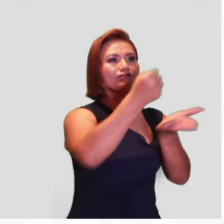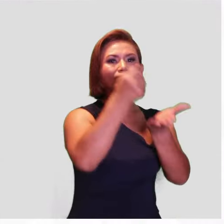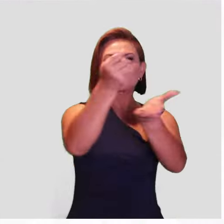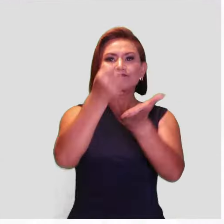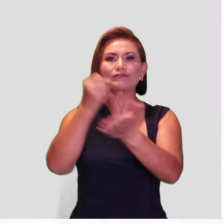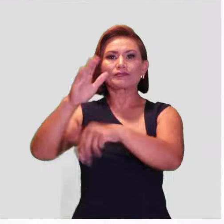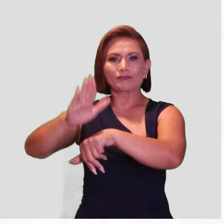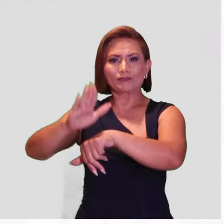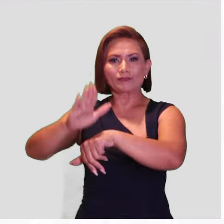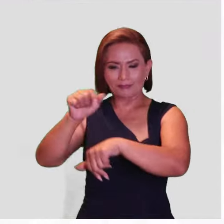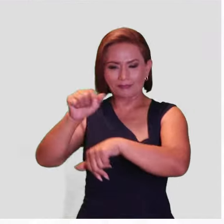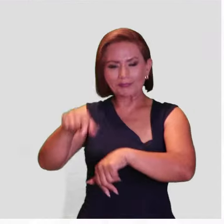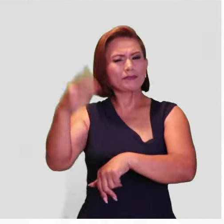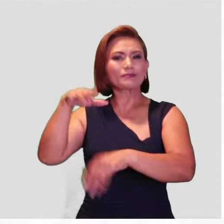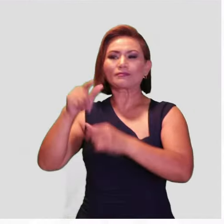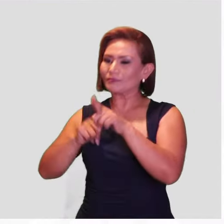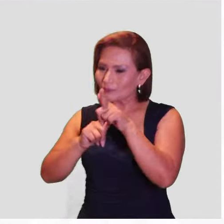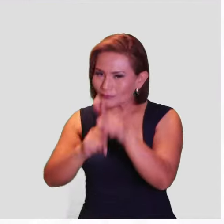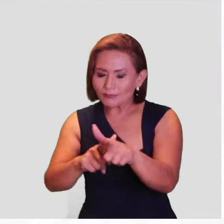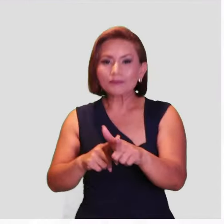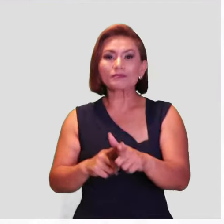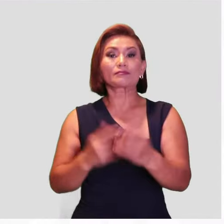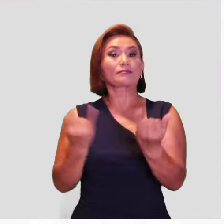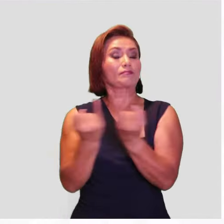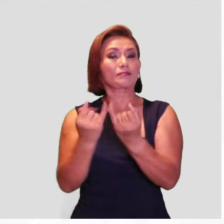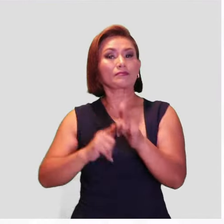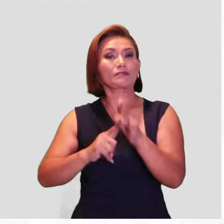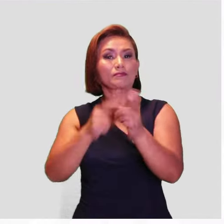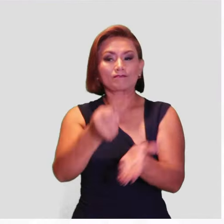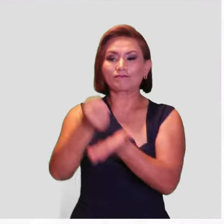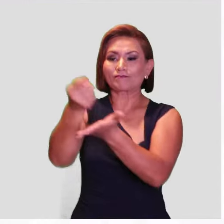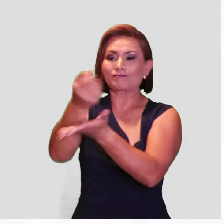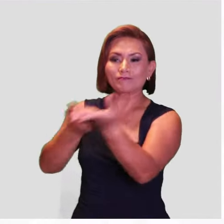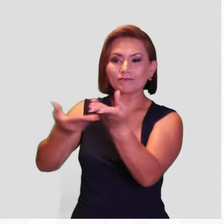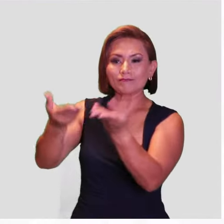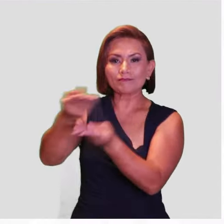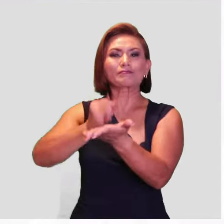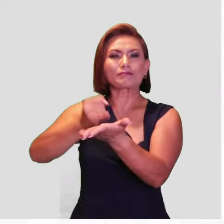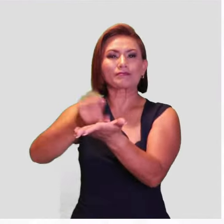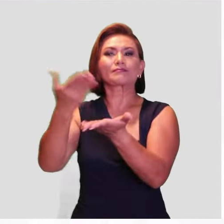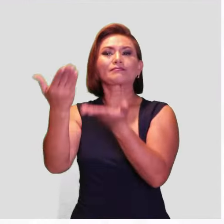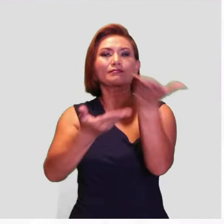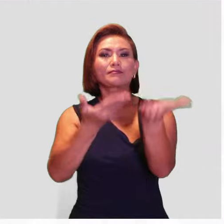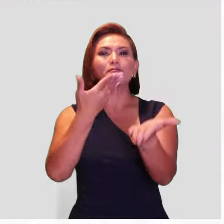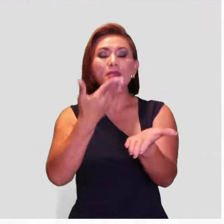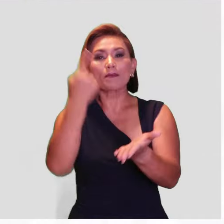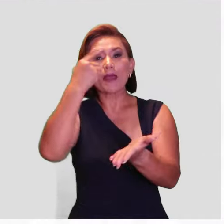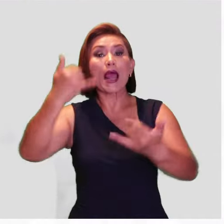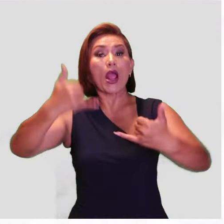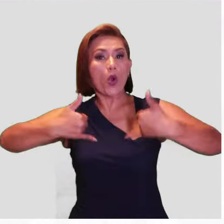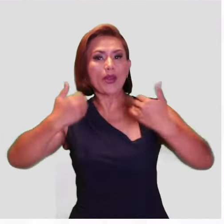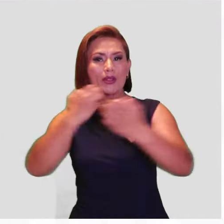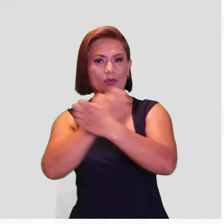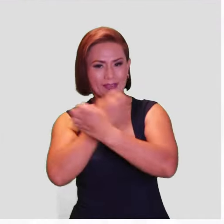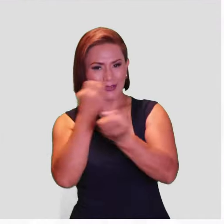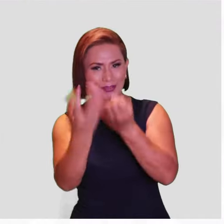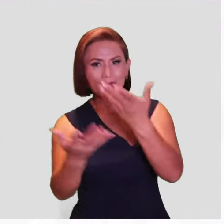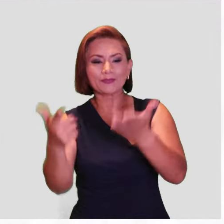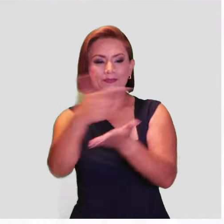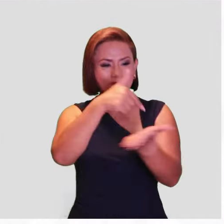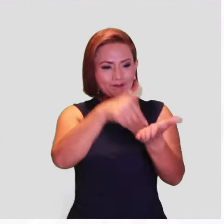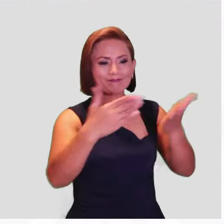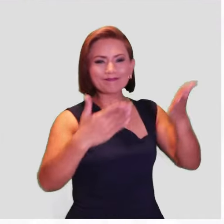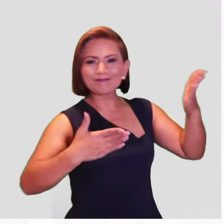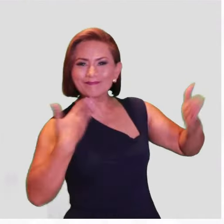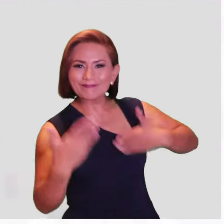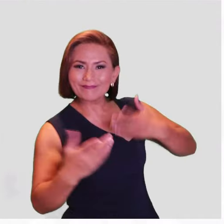Juan. Tenemos que continuar invirtiendo en la educación de niños y jóvenes, en que haya más espacios deportivos y de sano